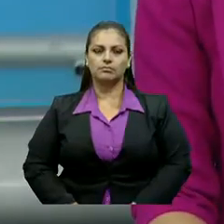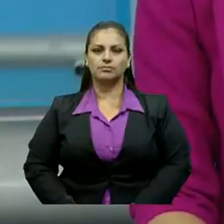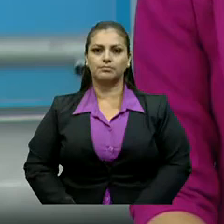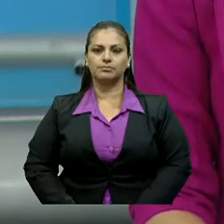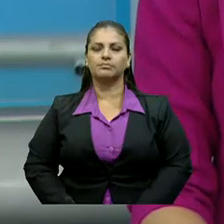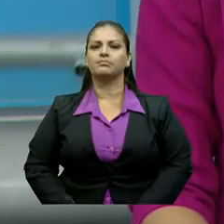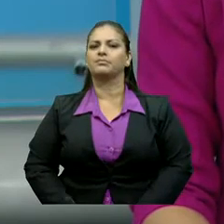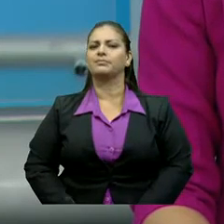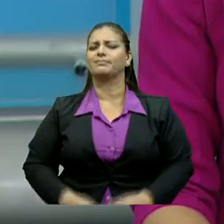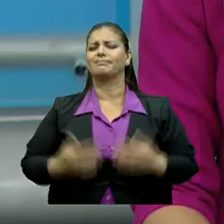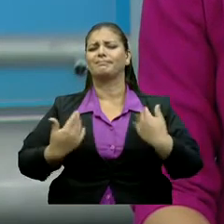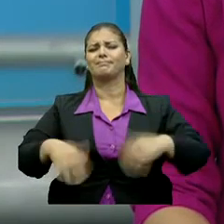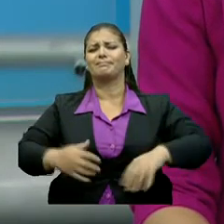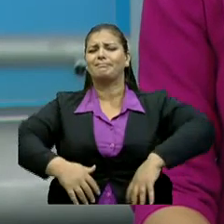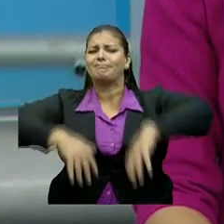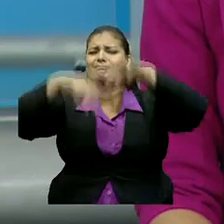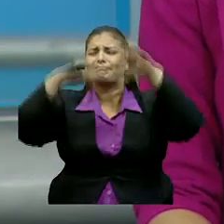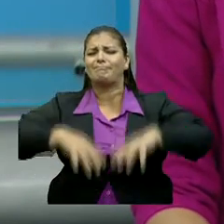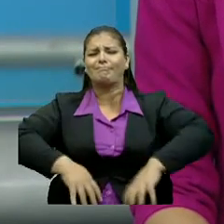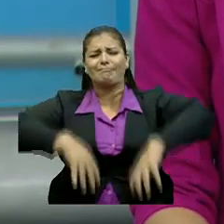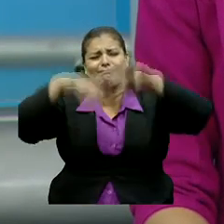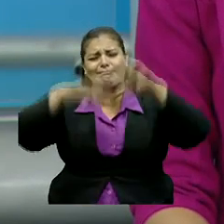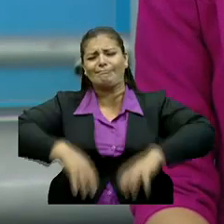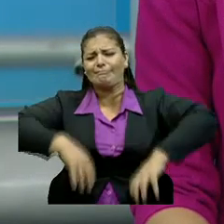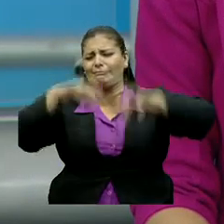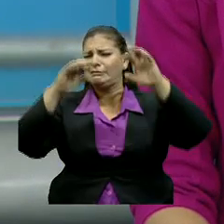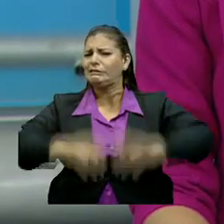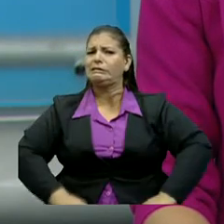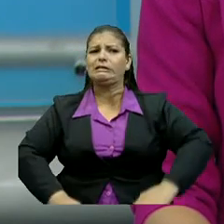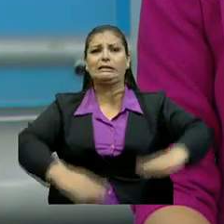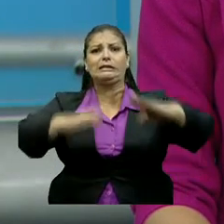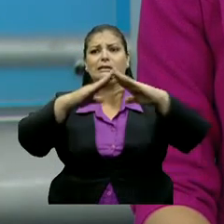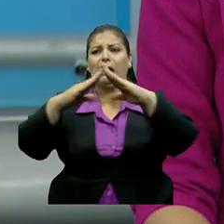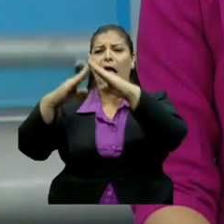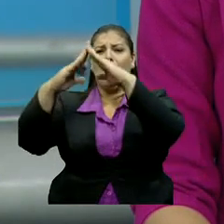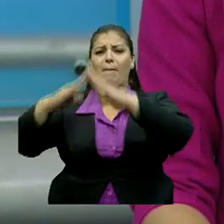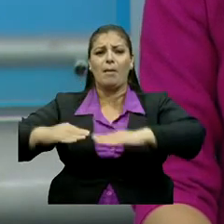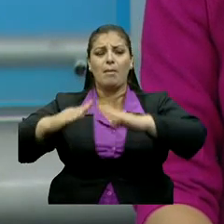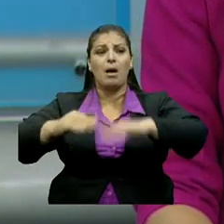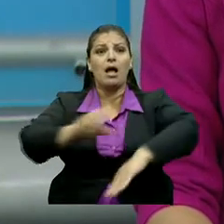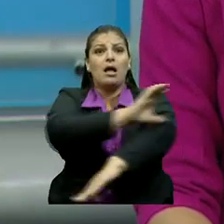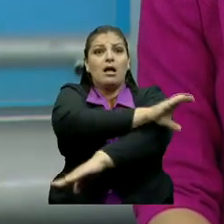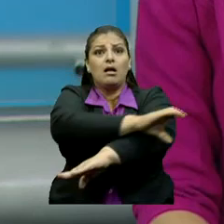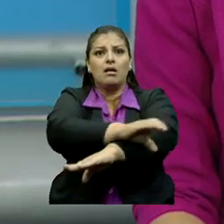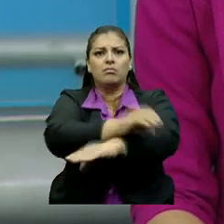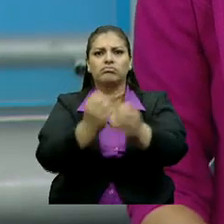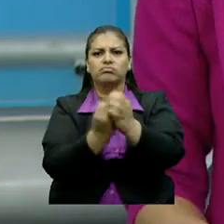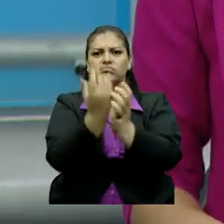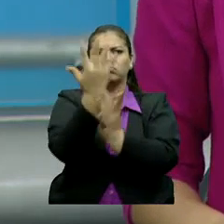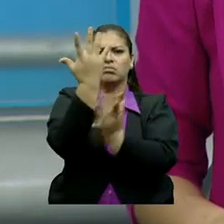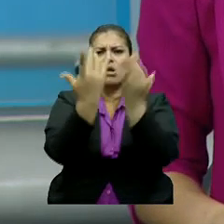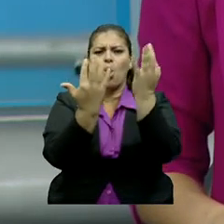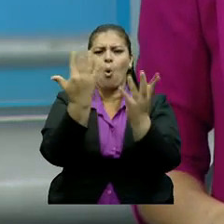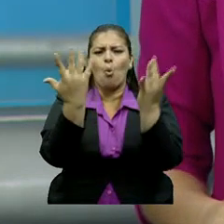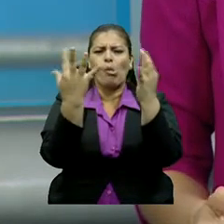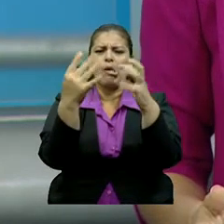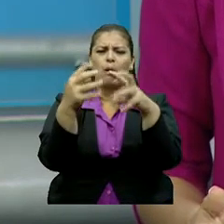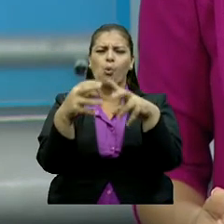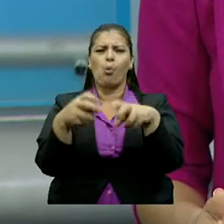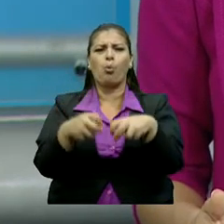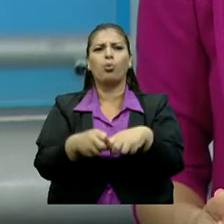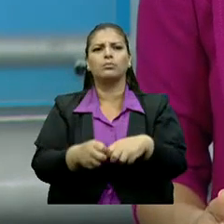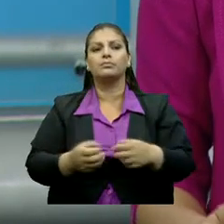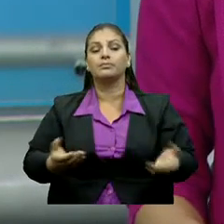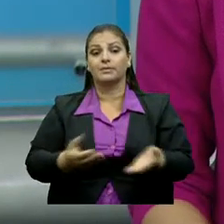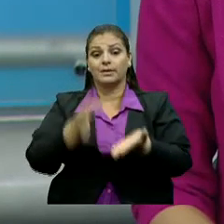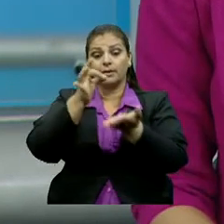Las secuelas del invierno dejan cuantiosas pérdidas económicas en el sector agrícola del cantón Nobol, en la provincia del Guayas. Los cultivos